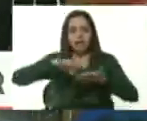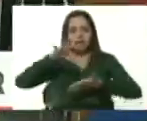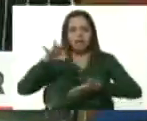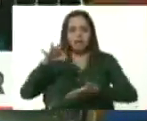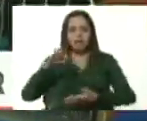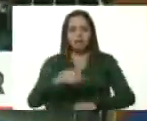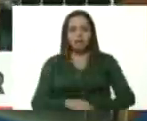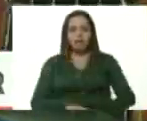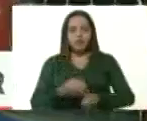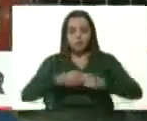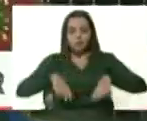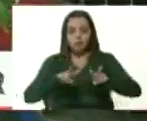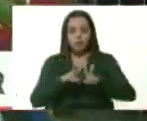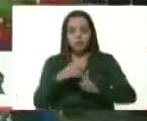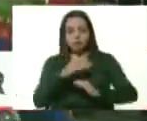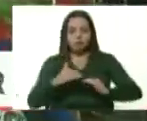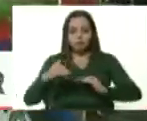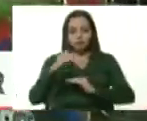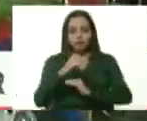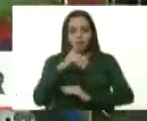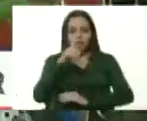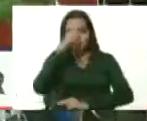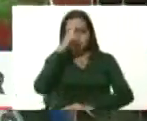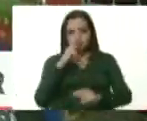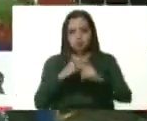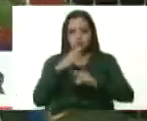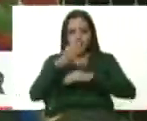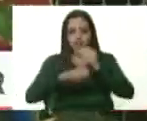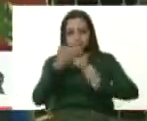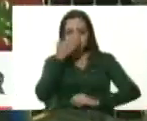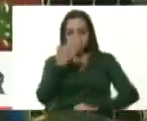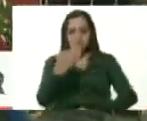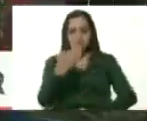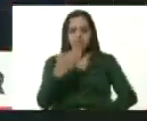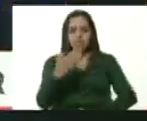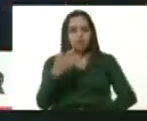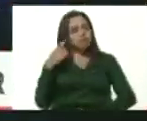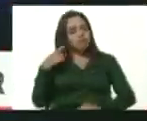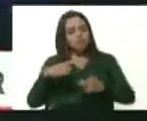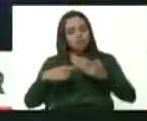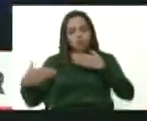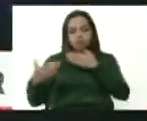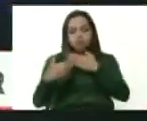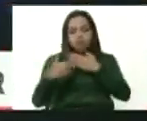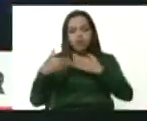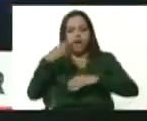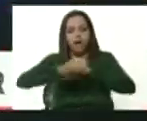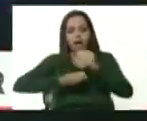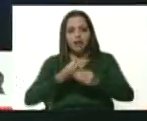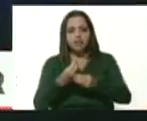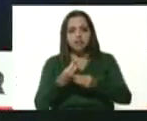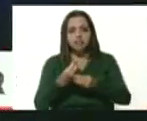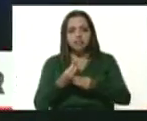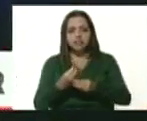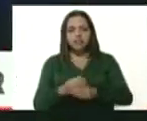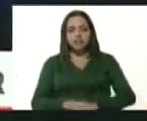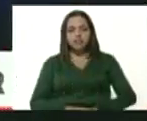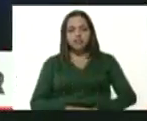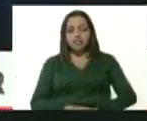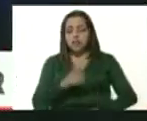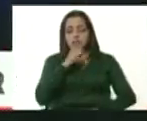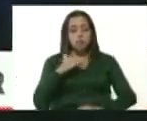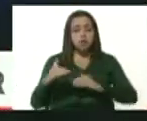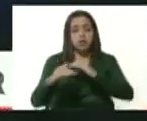en alto y con la dignidad para hacer frente ante estos ataques financieros sin precedentes